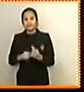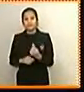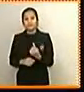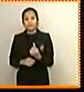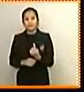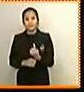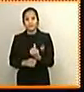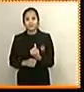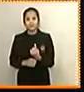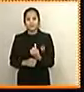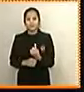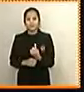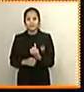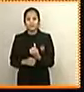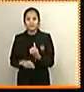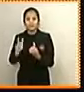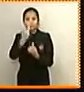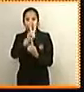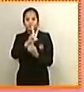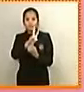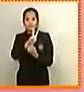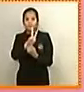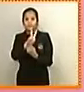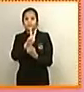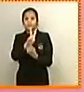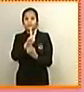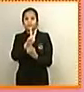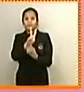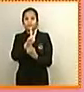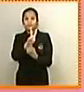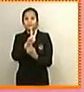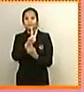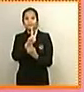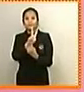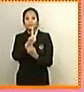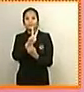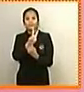es 2, segundo dígito.